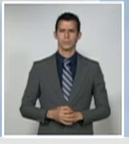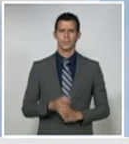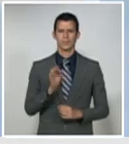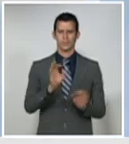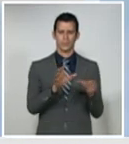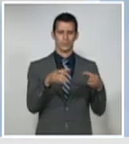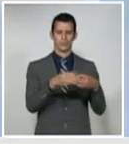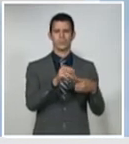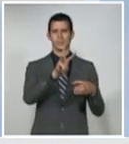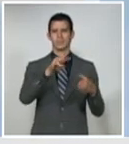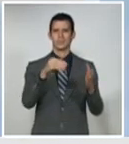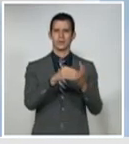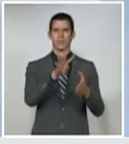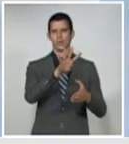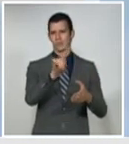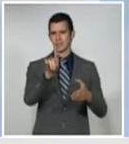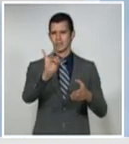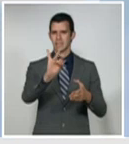3.417, pues